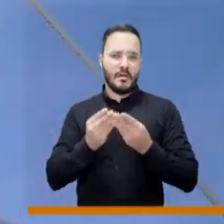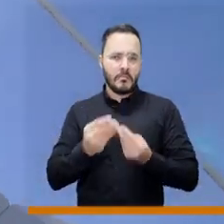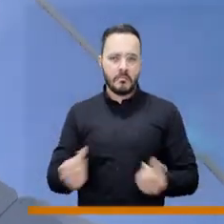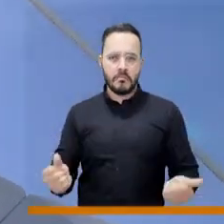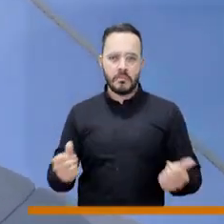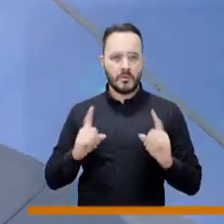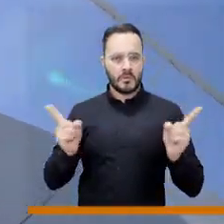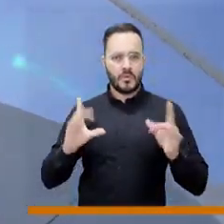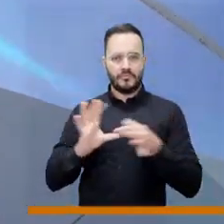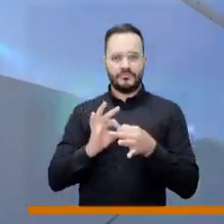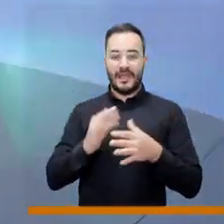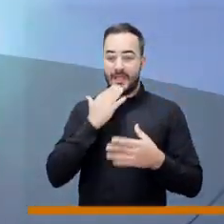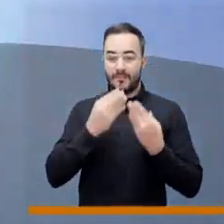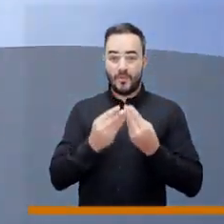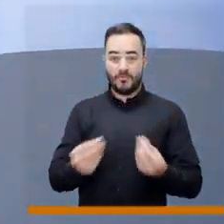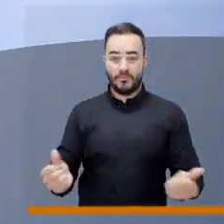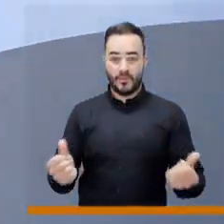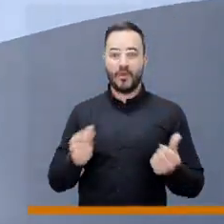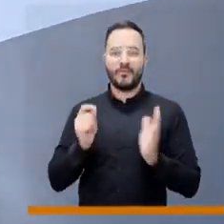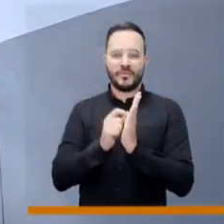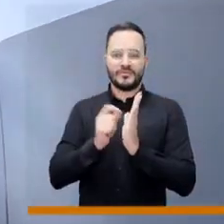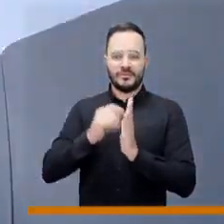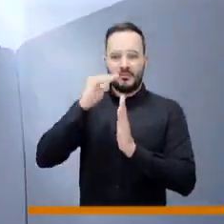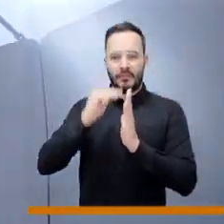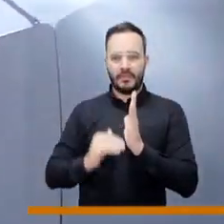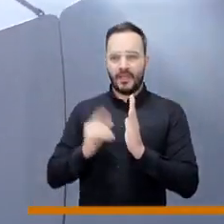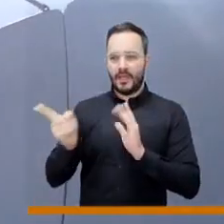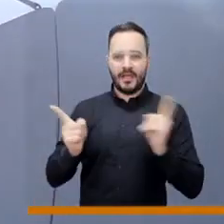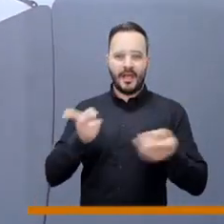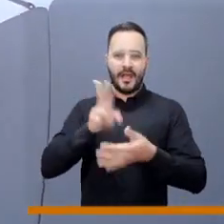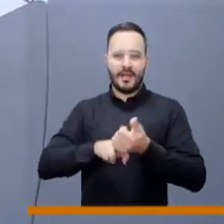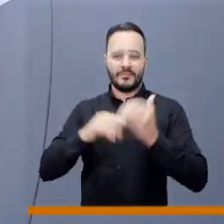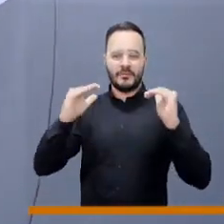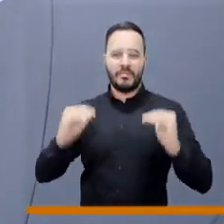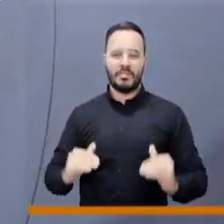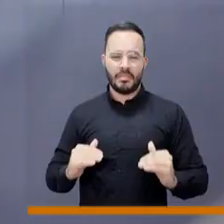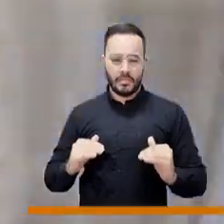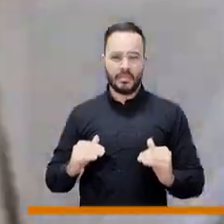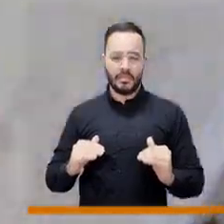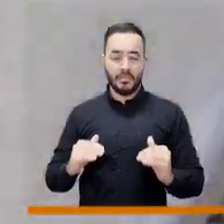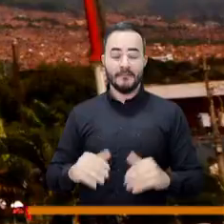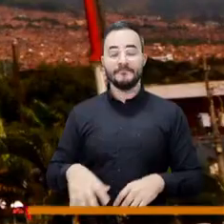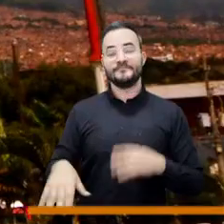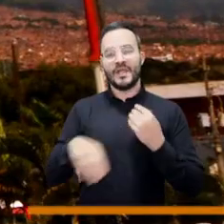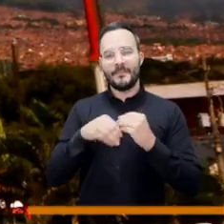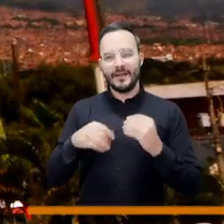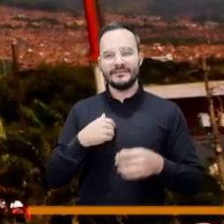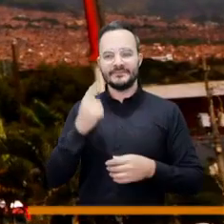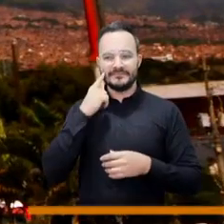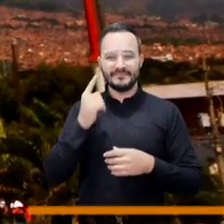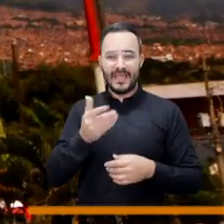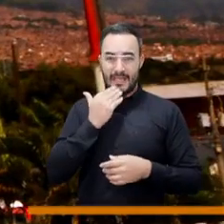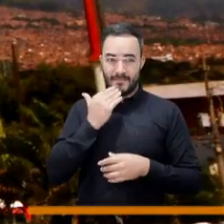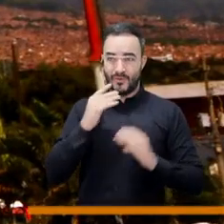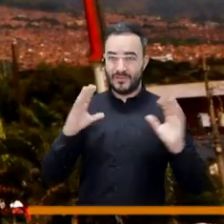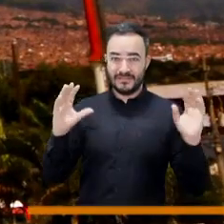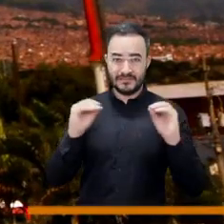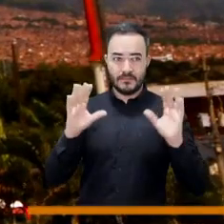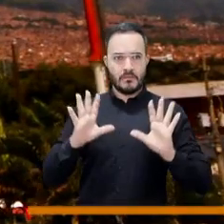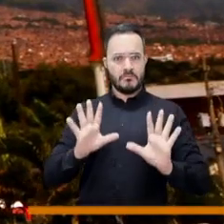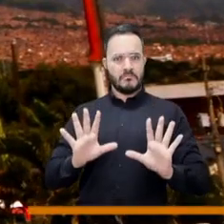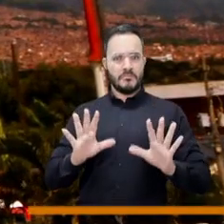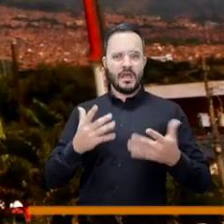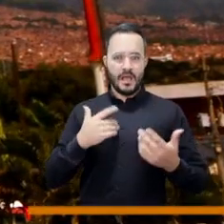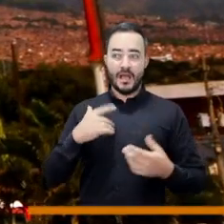de pesos. Con esto evitan la dilución, que tiene como efecto la reducción del porcentaje de acciones para todos los socios, y